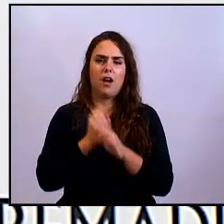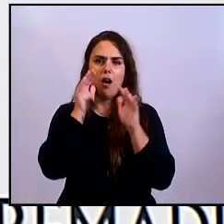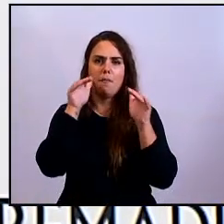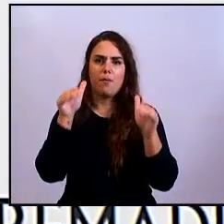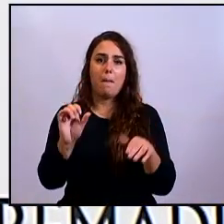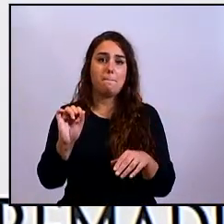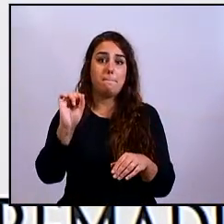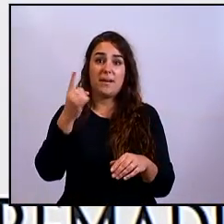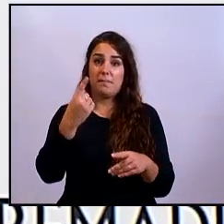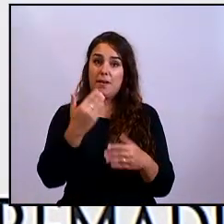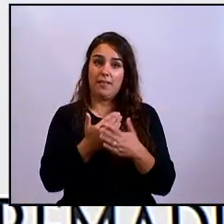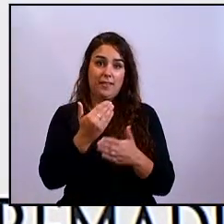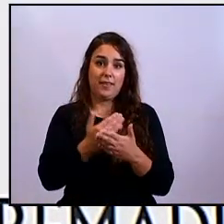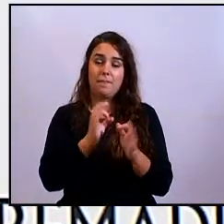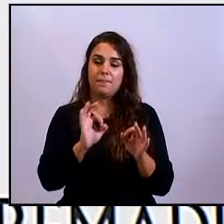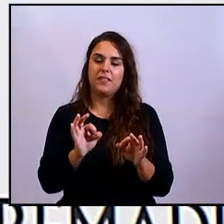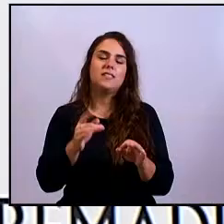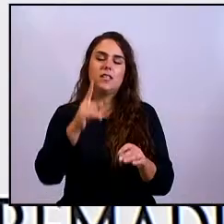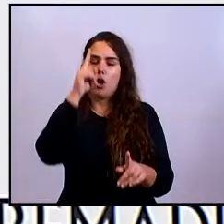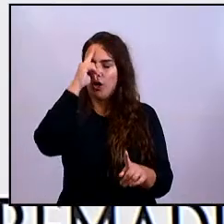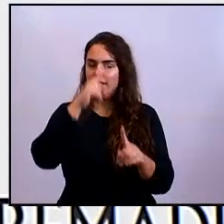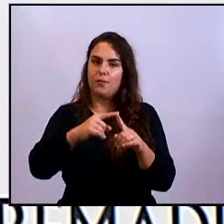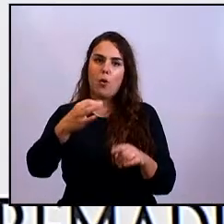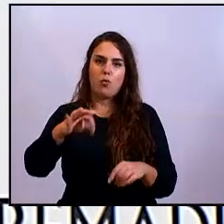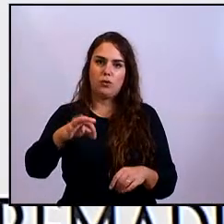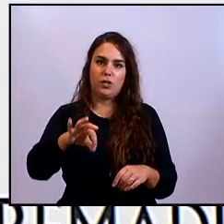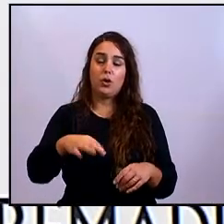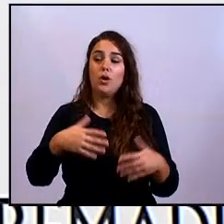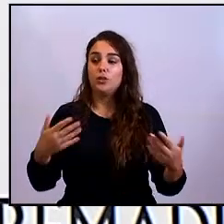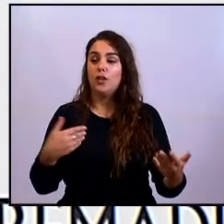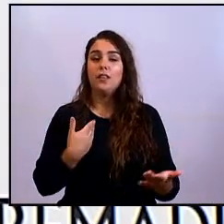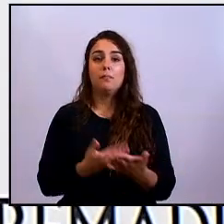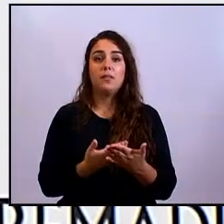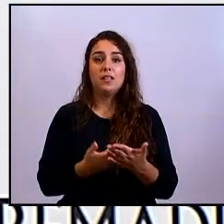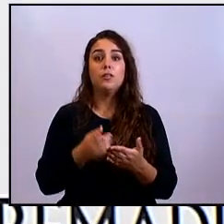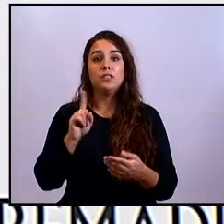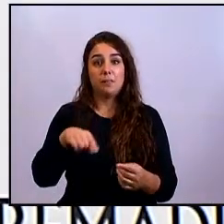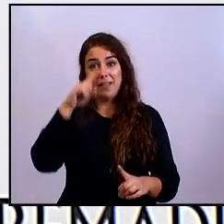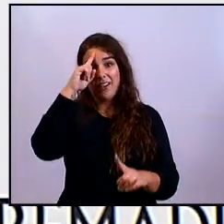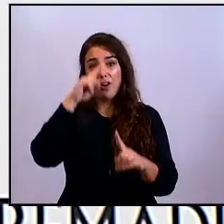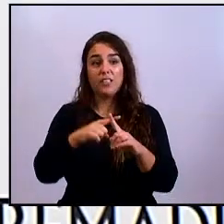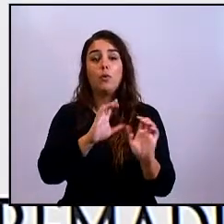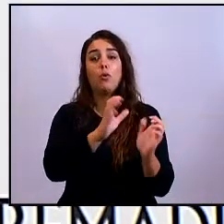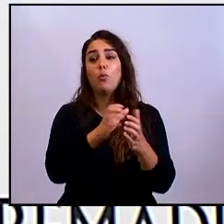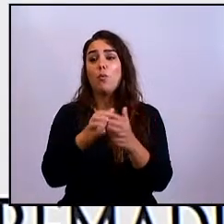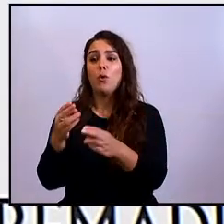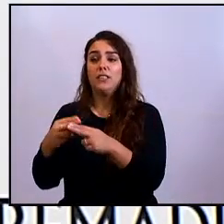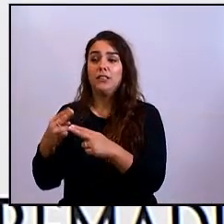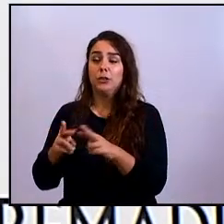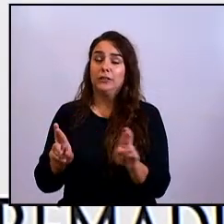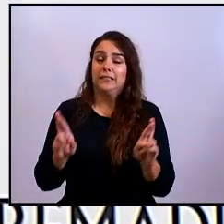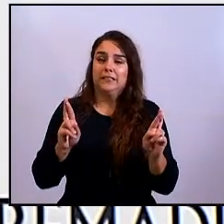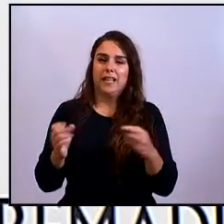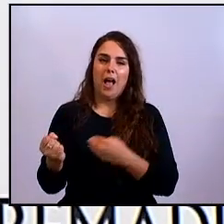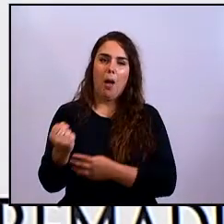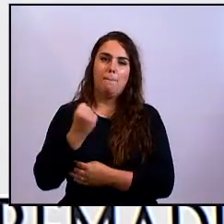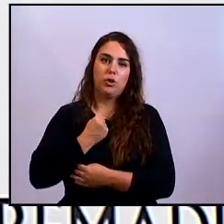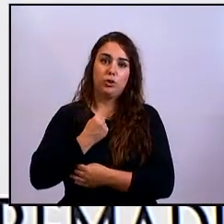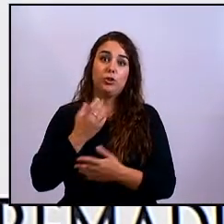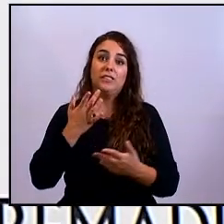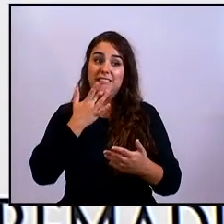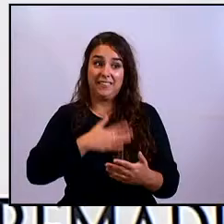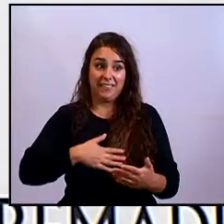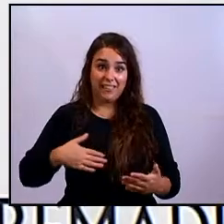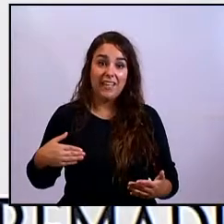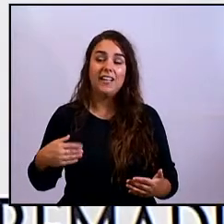primer día y esa es nuestra única meta. Y lo que espero y deseo es que también sea la meta del resto de grupos políticos. Yo creo que si hay voluntad y